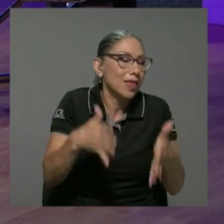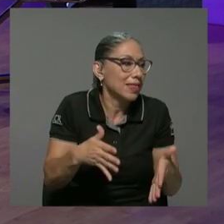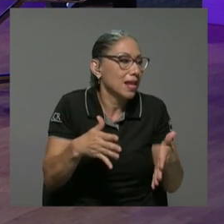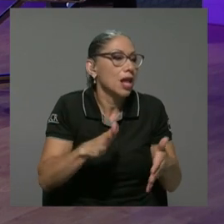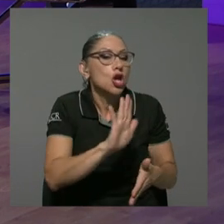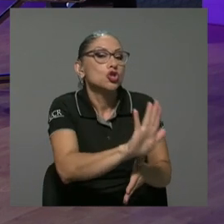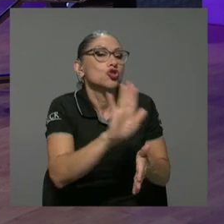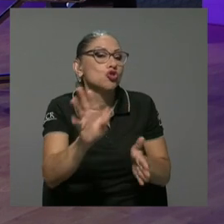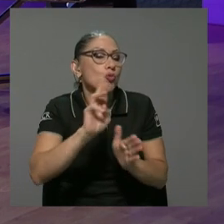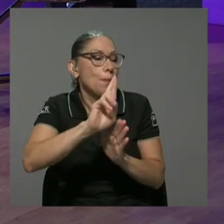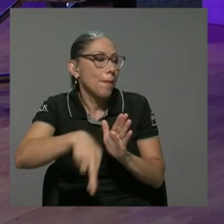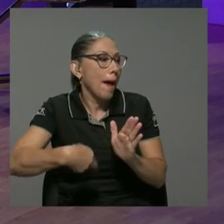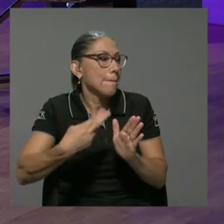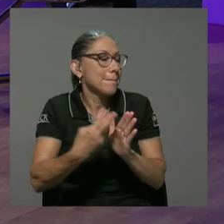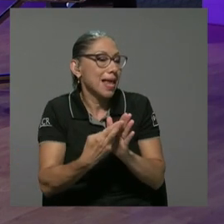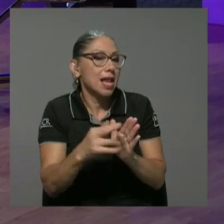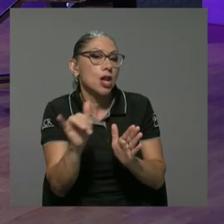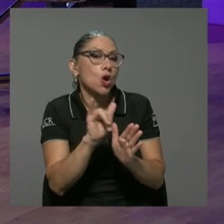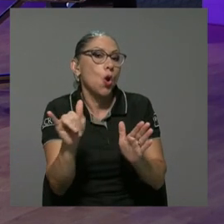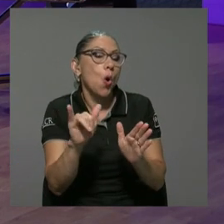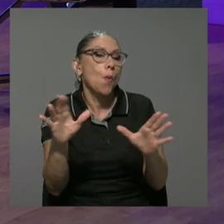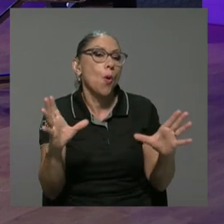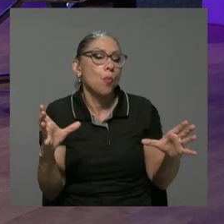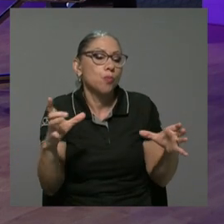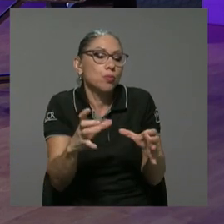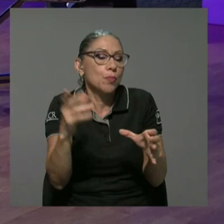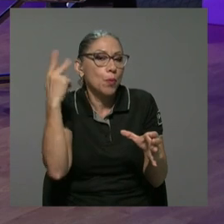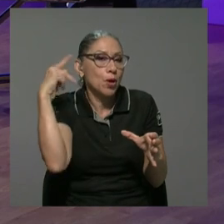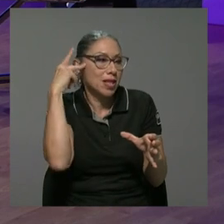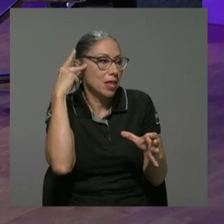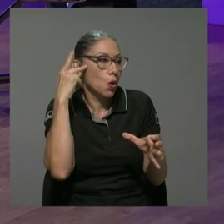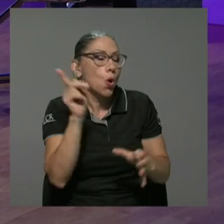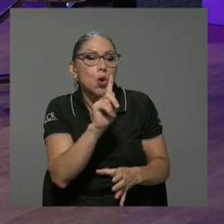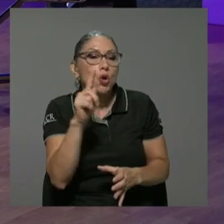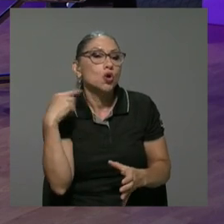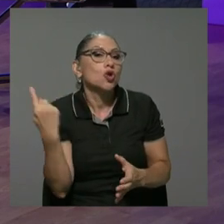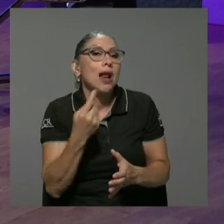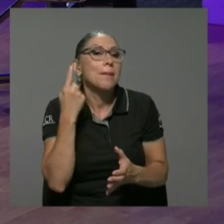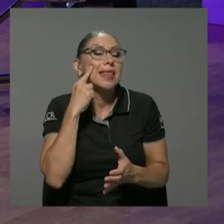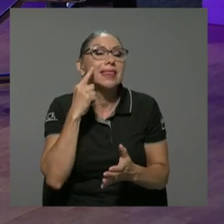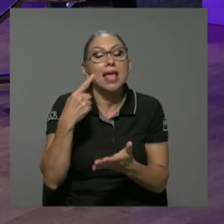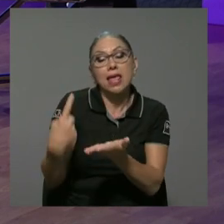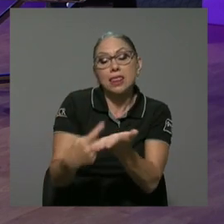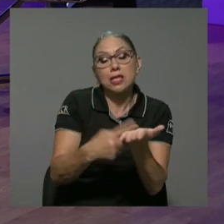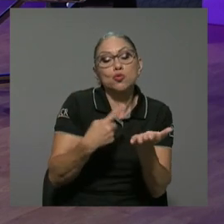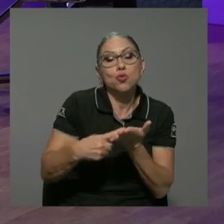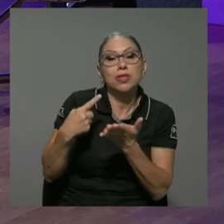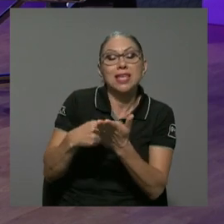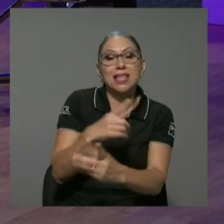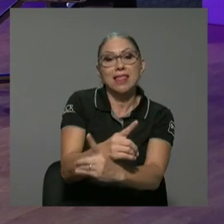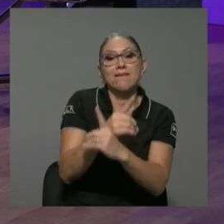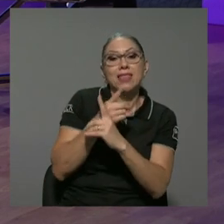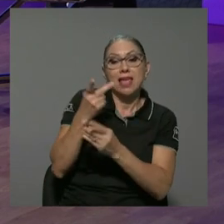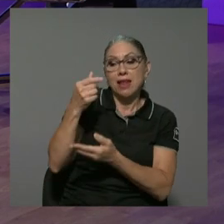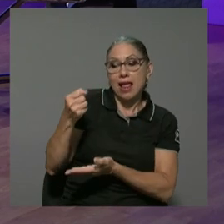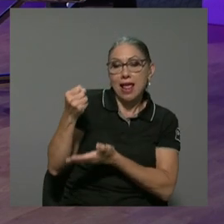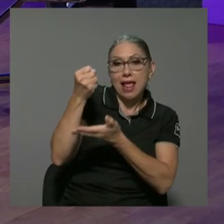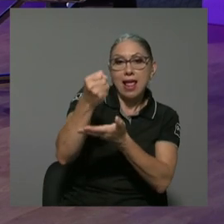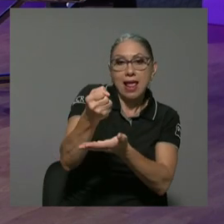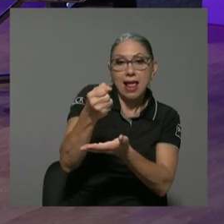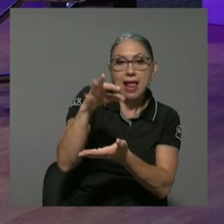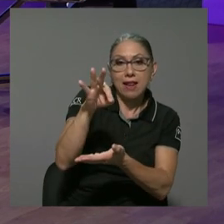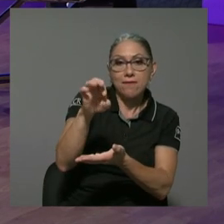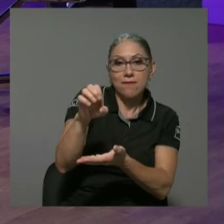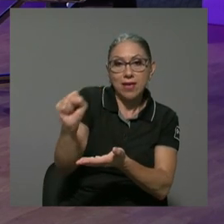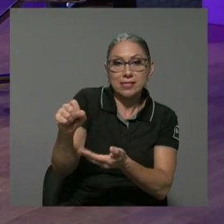como actor político, no solo, digamos, como discusión del FES, sino en la política nacional y en los problemas nacionales que estamos viviendo